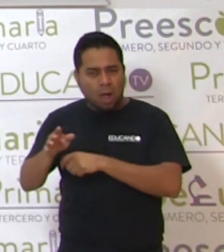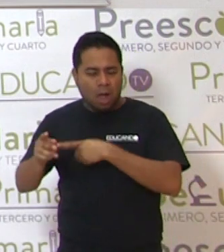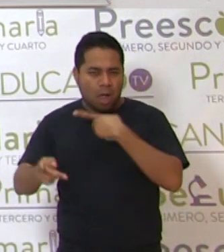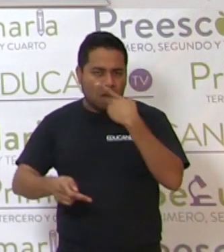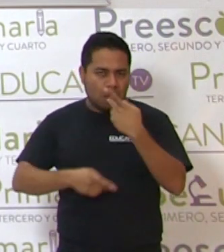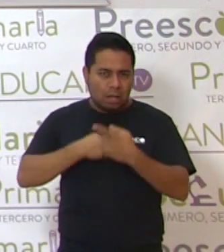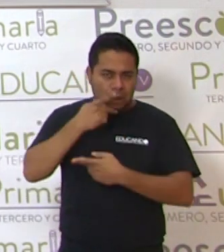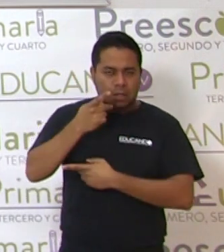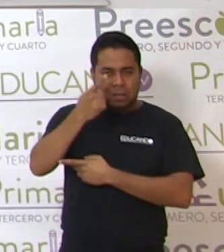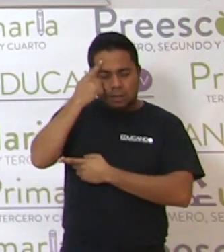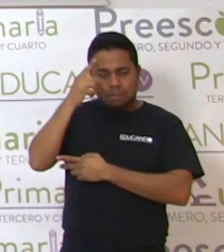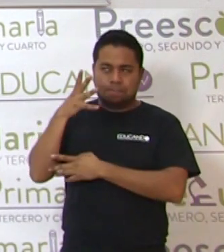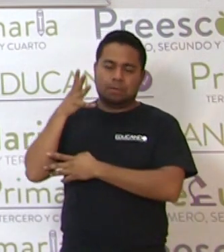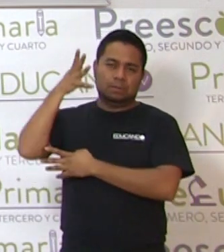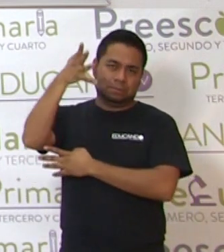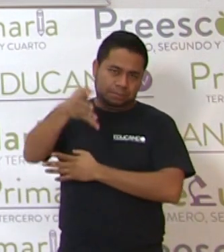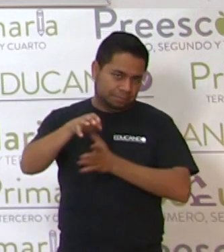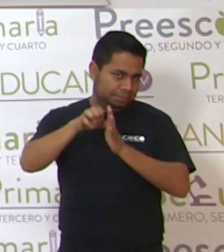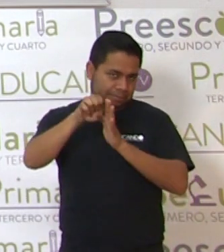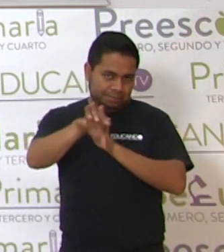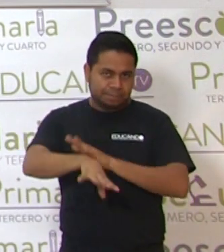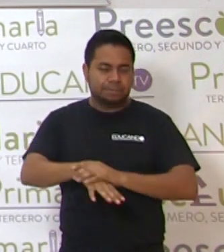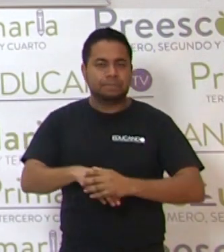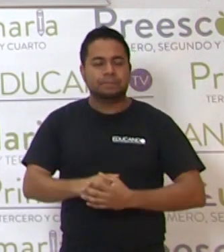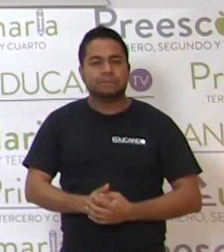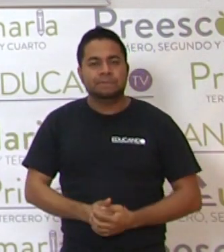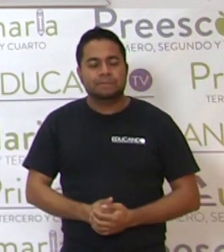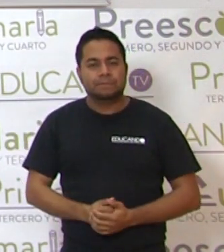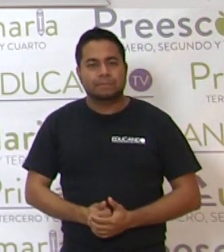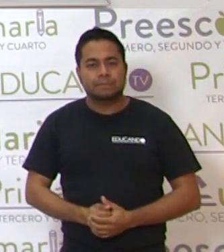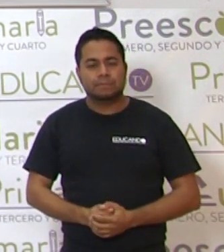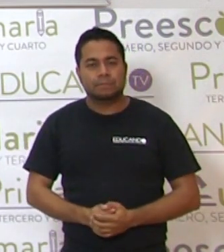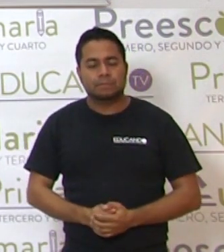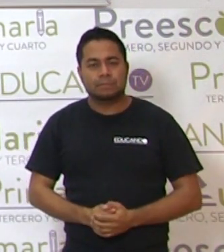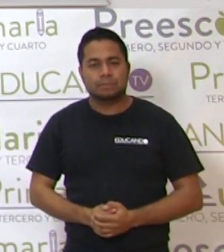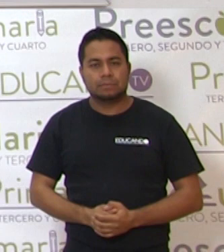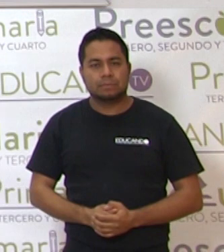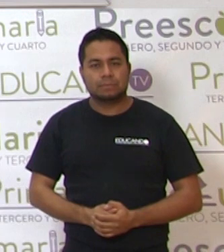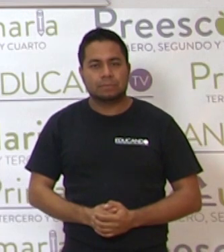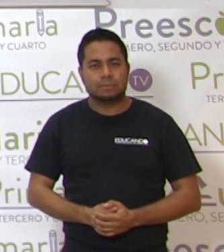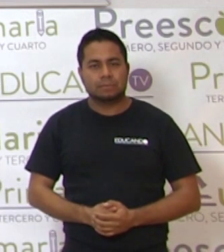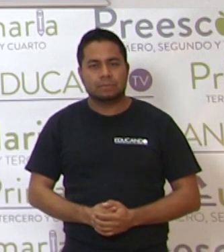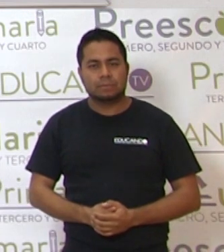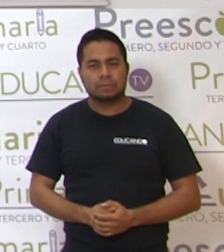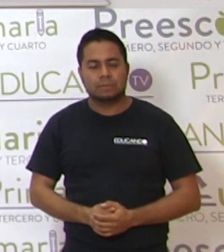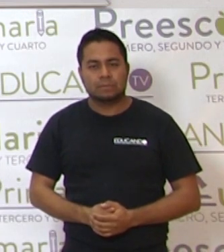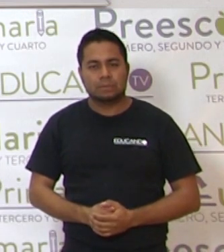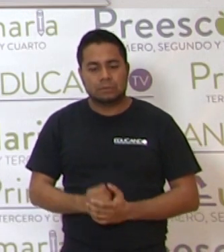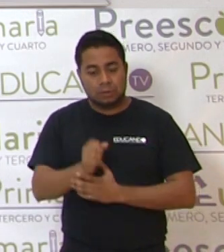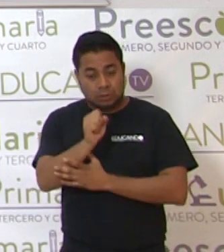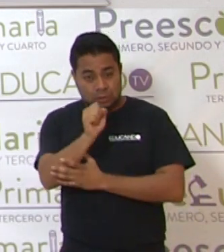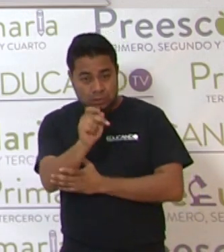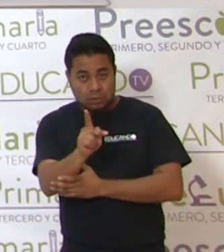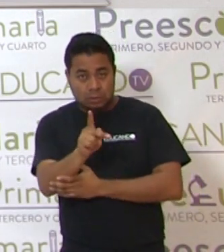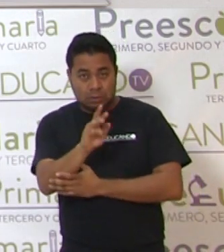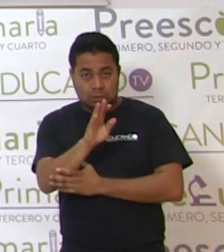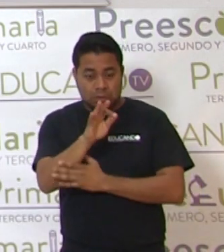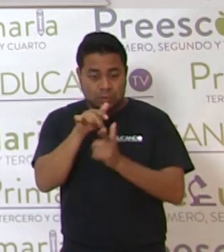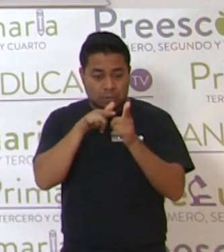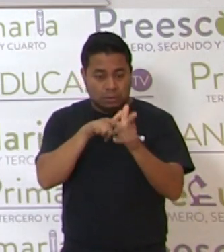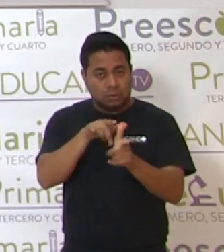los poemas futuristas. Bueno, ok, vamos a seguir con otro tipo